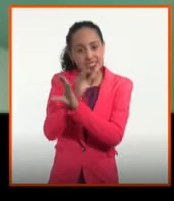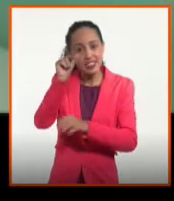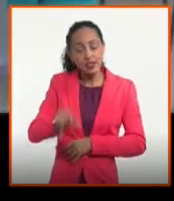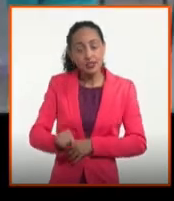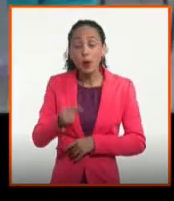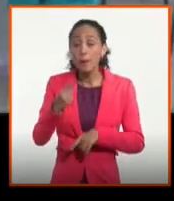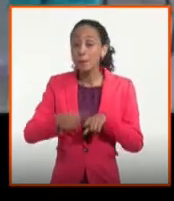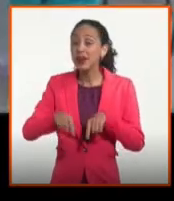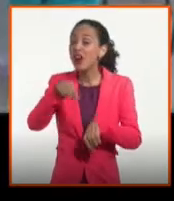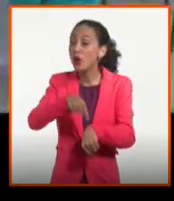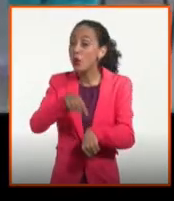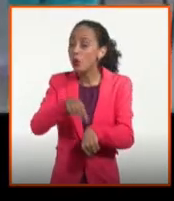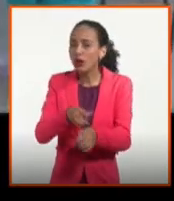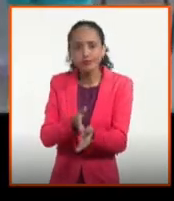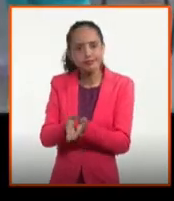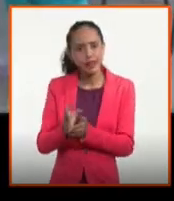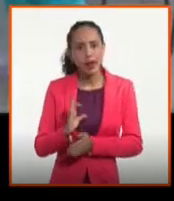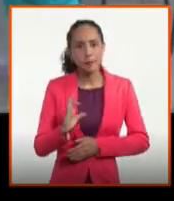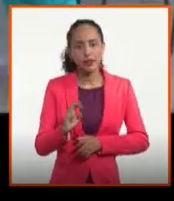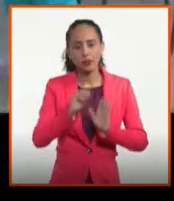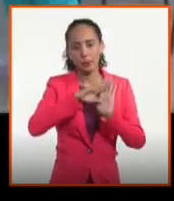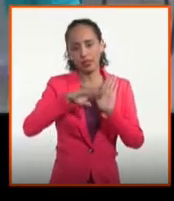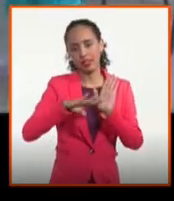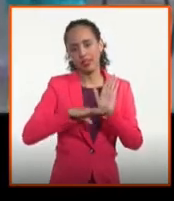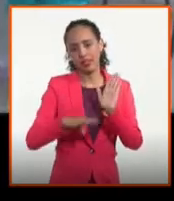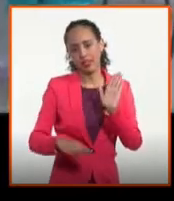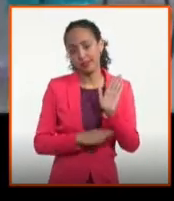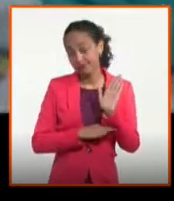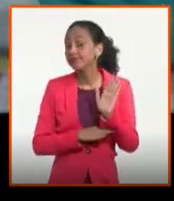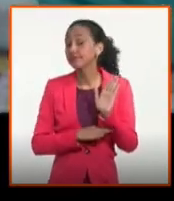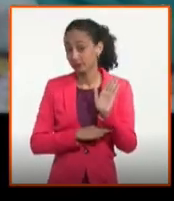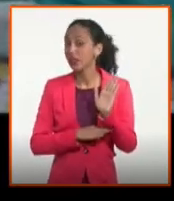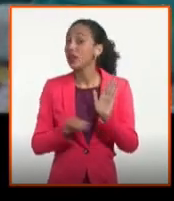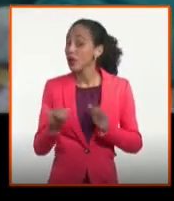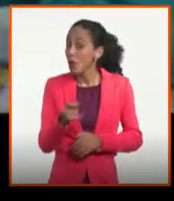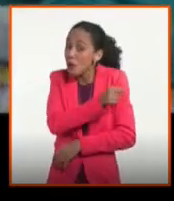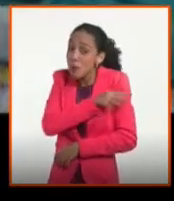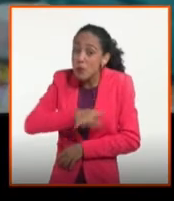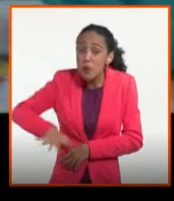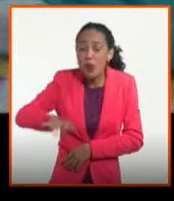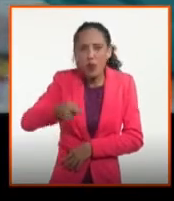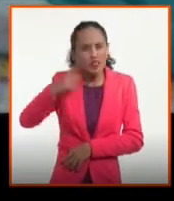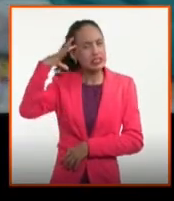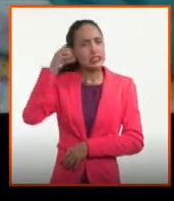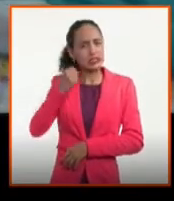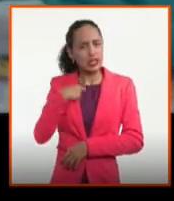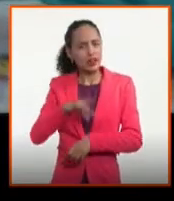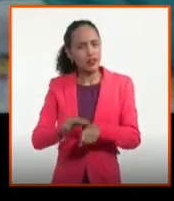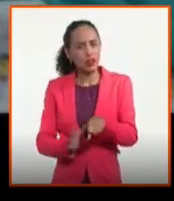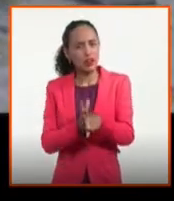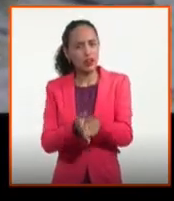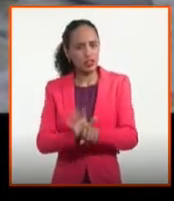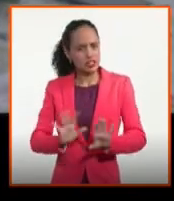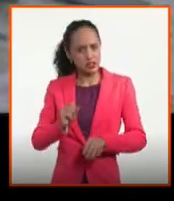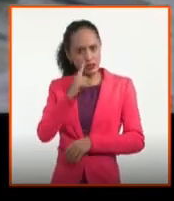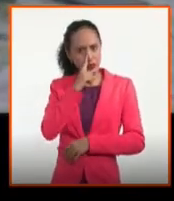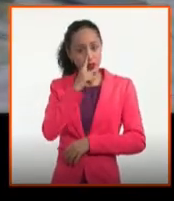medidas seguir respetando seguir las complementando que nuestro pueblo entienda que la cob y todavía no ha terminado